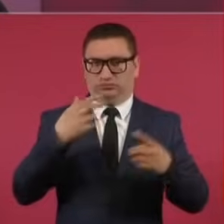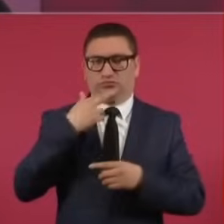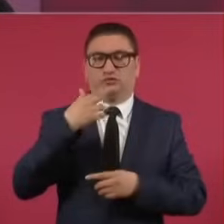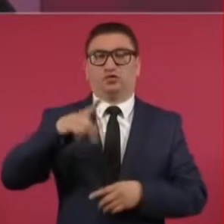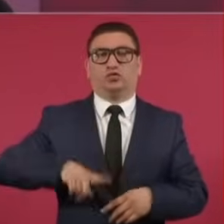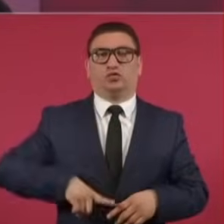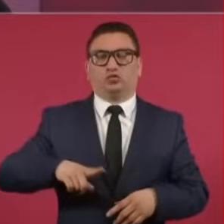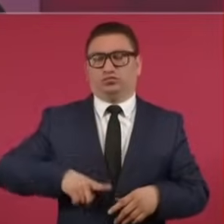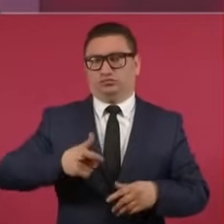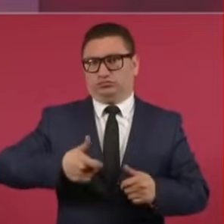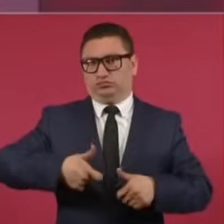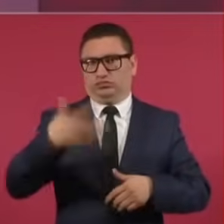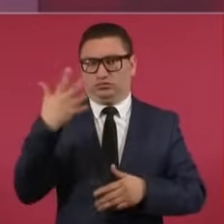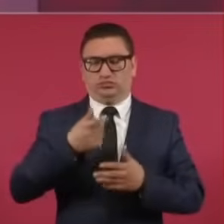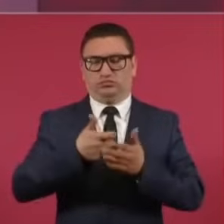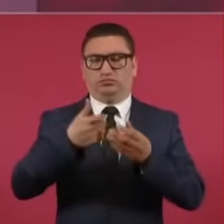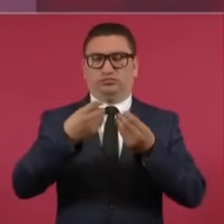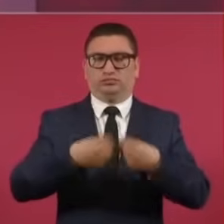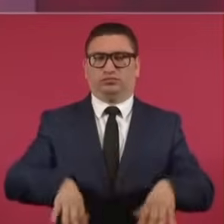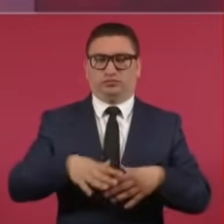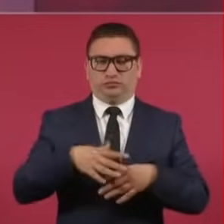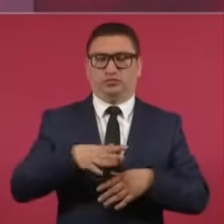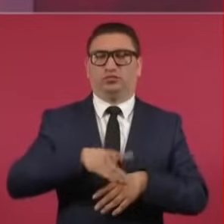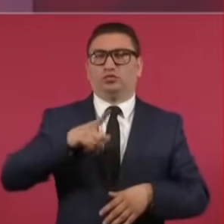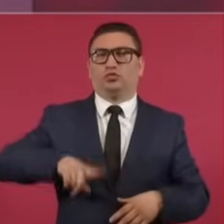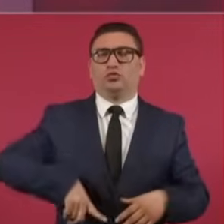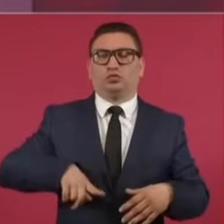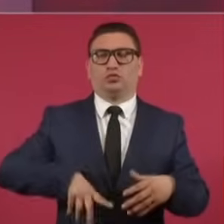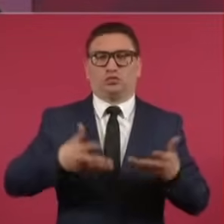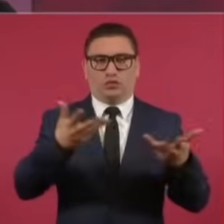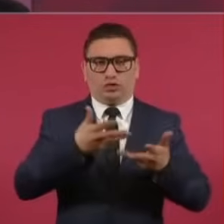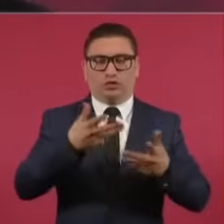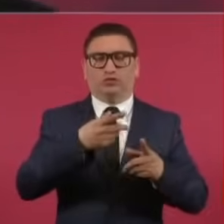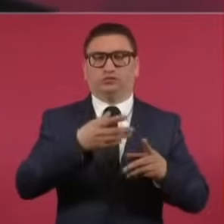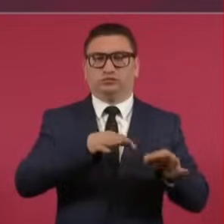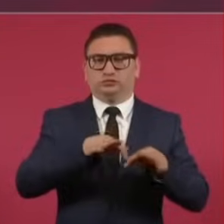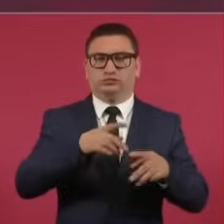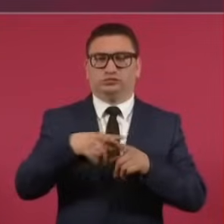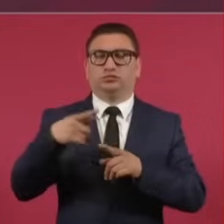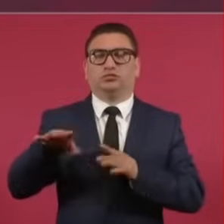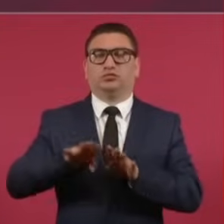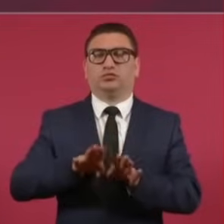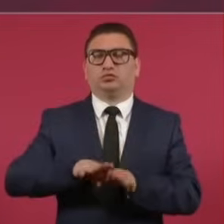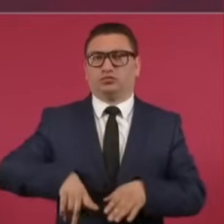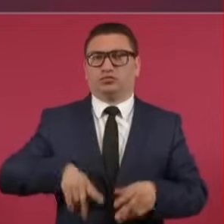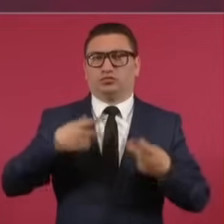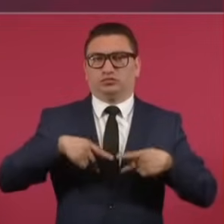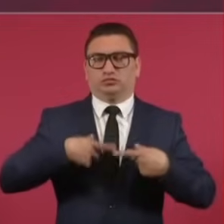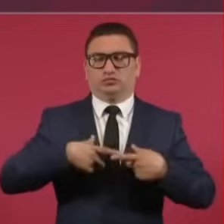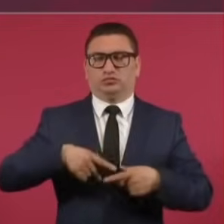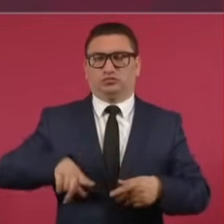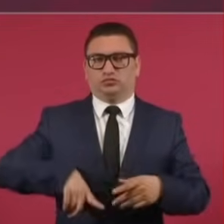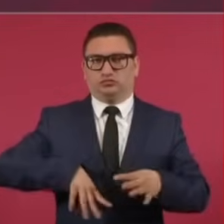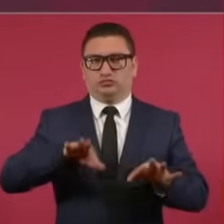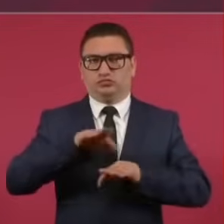le costaba mucho al pueblo, era un gobierno mantenido y